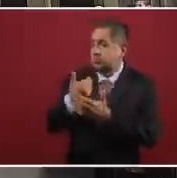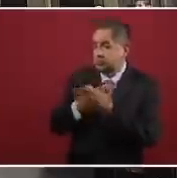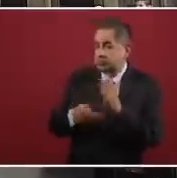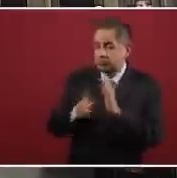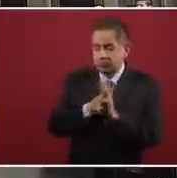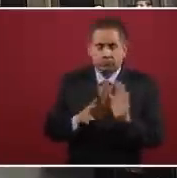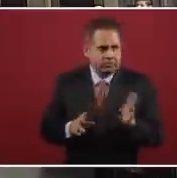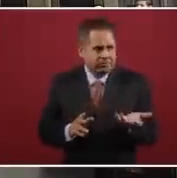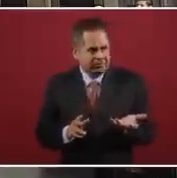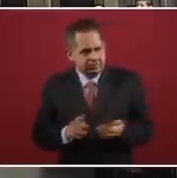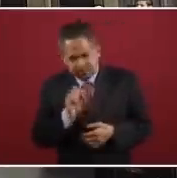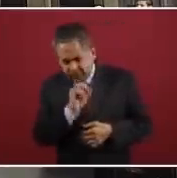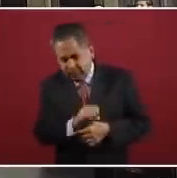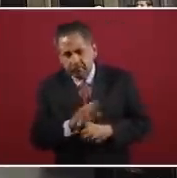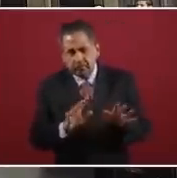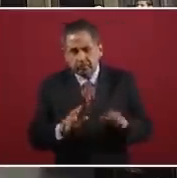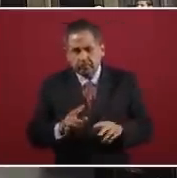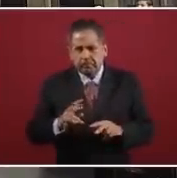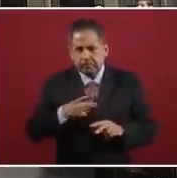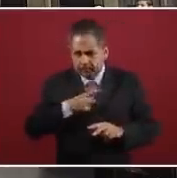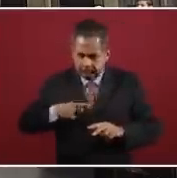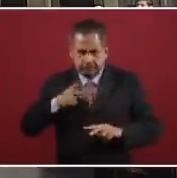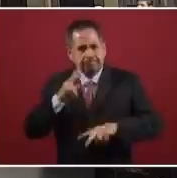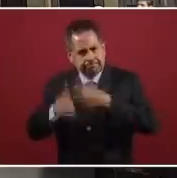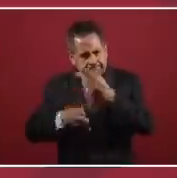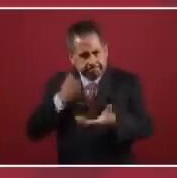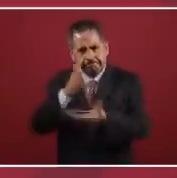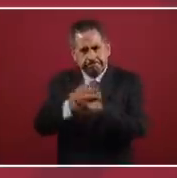Sí. Entonces tengo que ir a ver